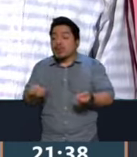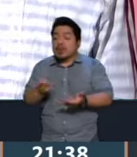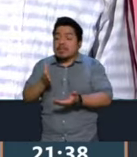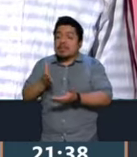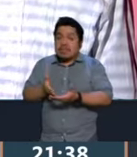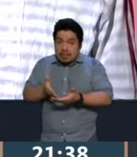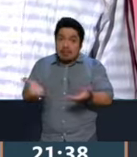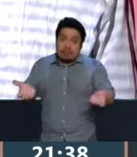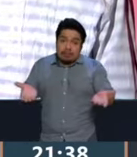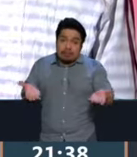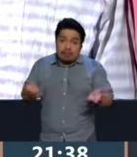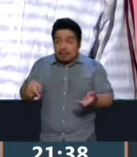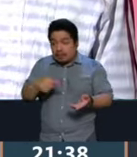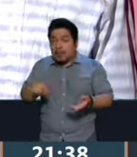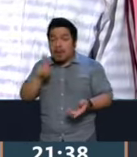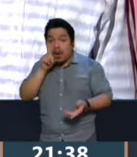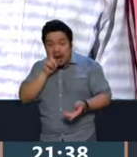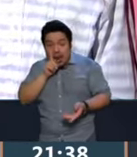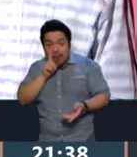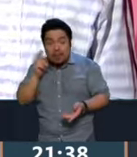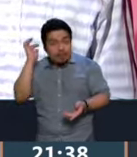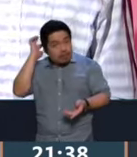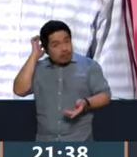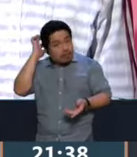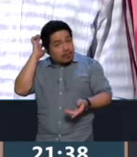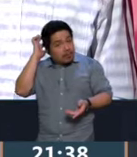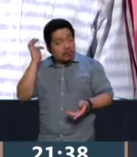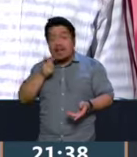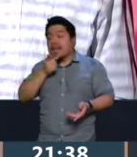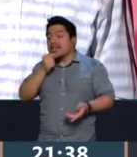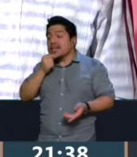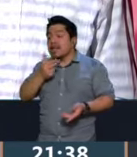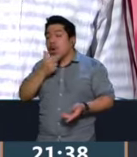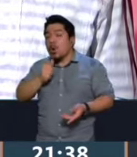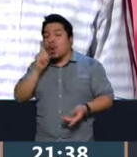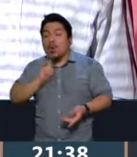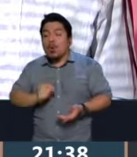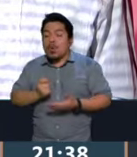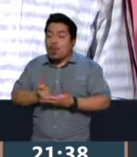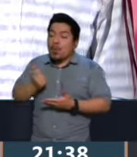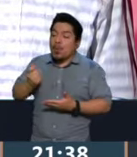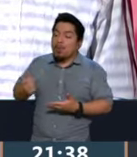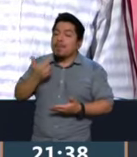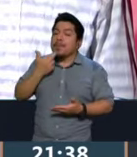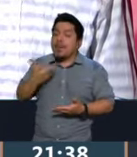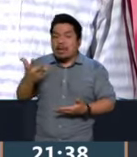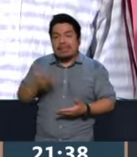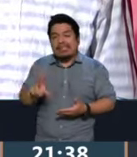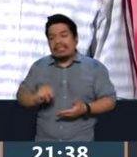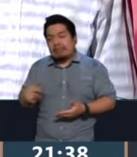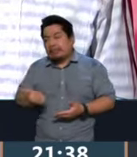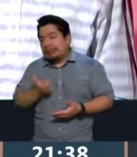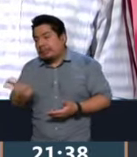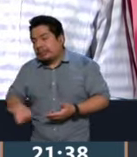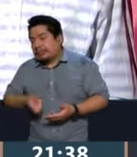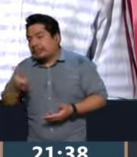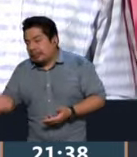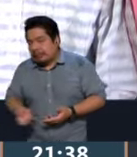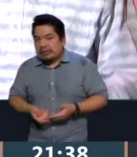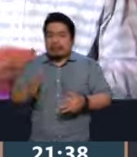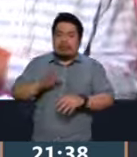por iniciativas que vean por las mujeres, porque vean por los policías y las policías de esta ciudad, que les paguen mejor, que no tengan que pagar ellos sus patrullas,